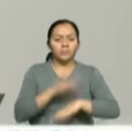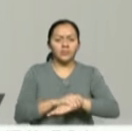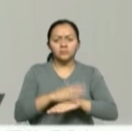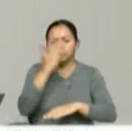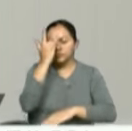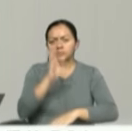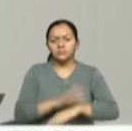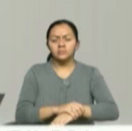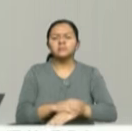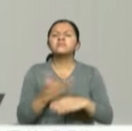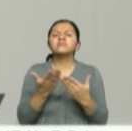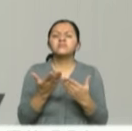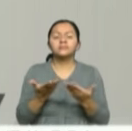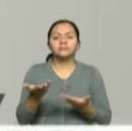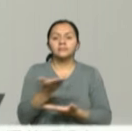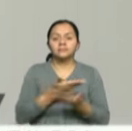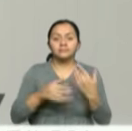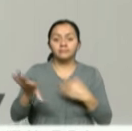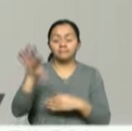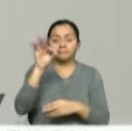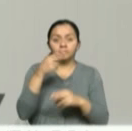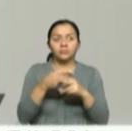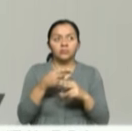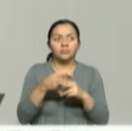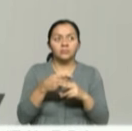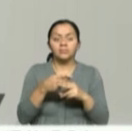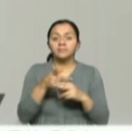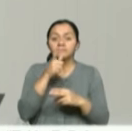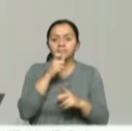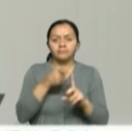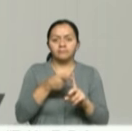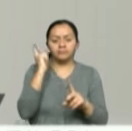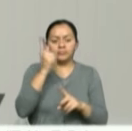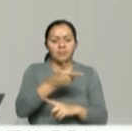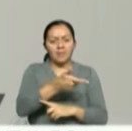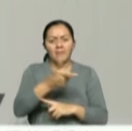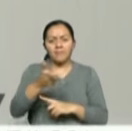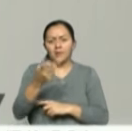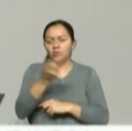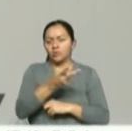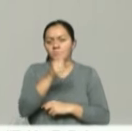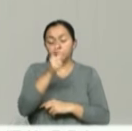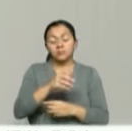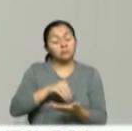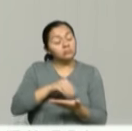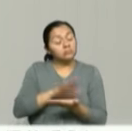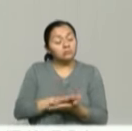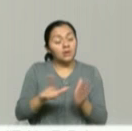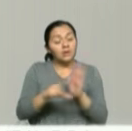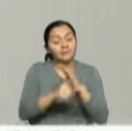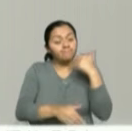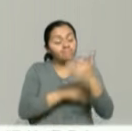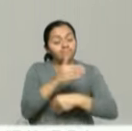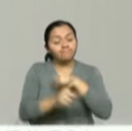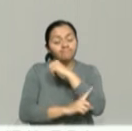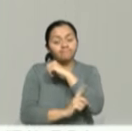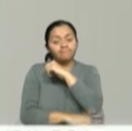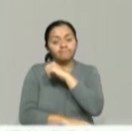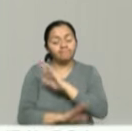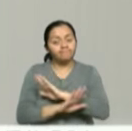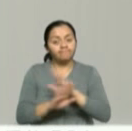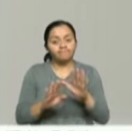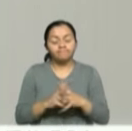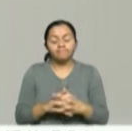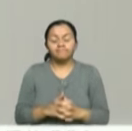justamente está identificado, ¿no?, de los que atacaron a los ciudadanos, y se establecerá precisamente en el proceso su participación